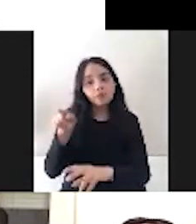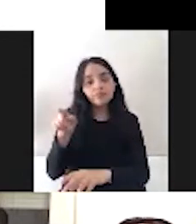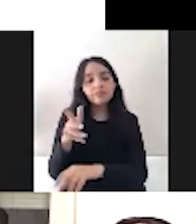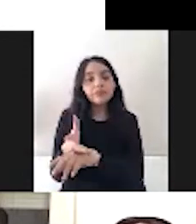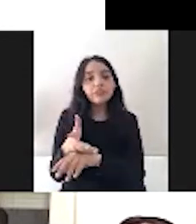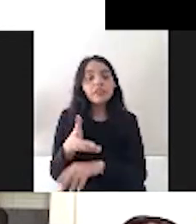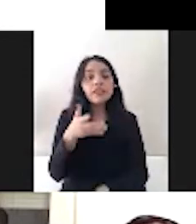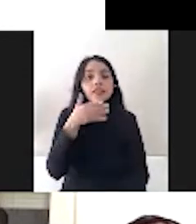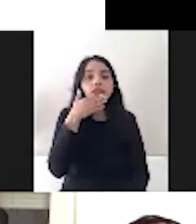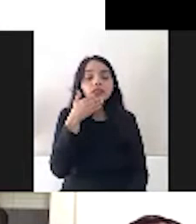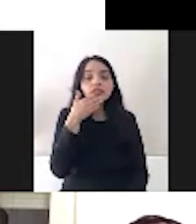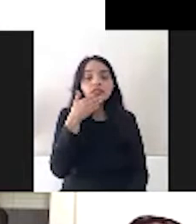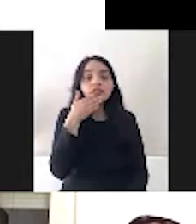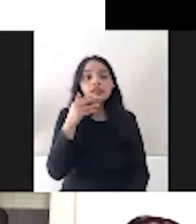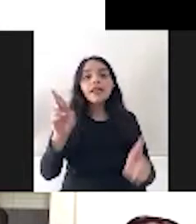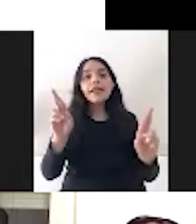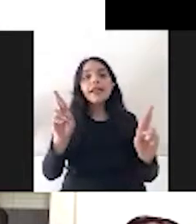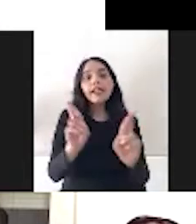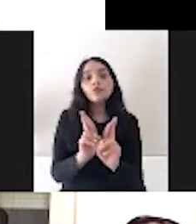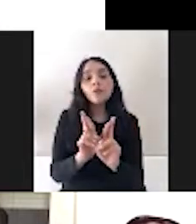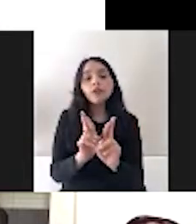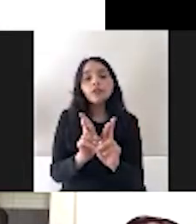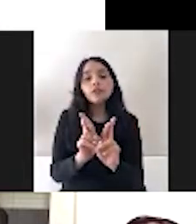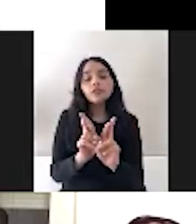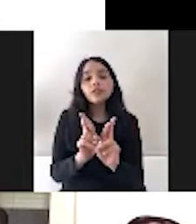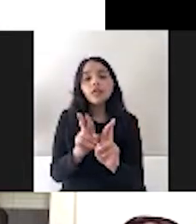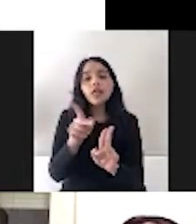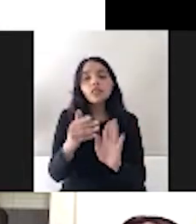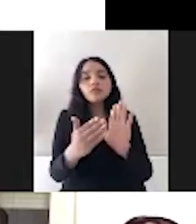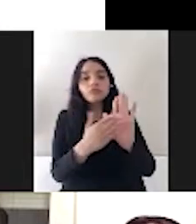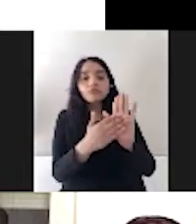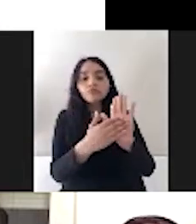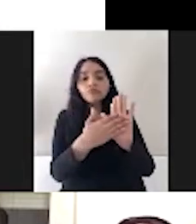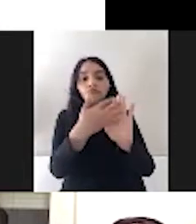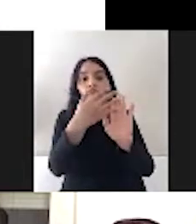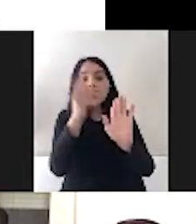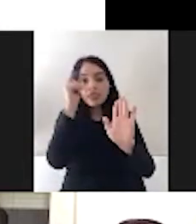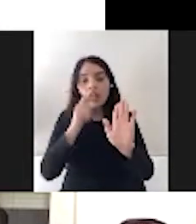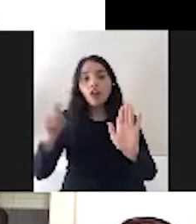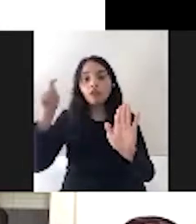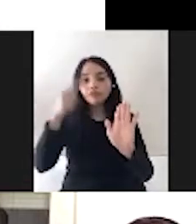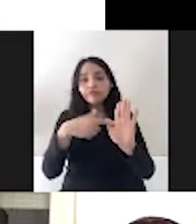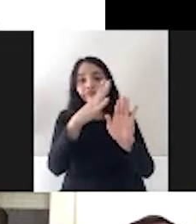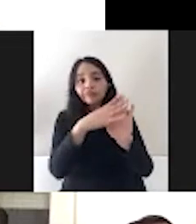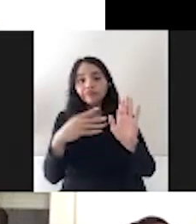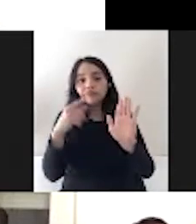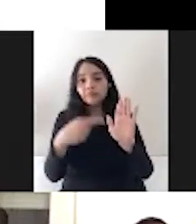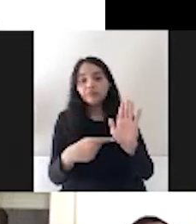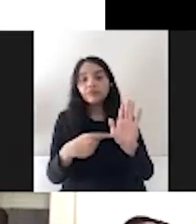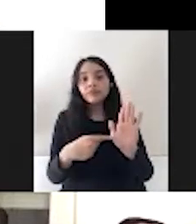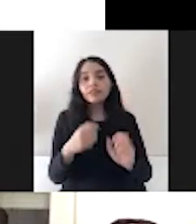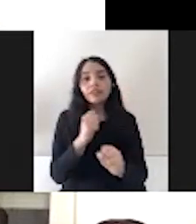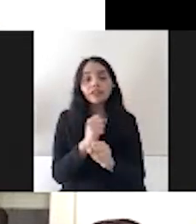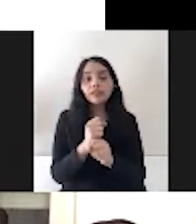Haremos un breve resumen de los fundamentos teóricos de nuestra referencia en que se basó este trabajo